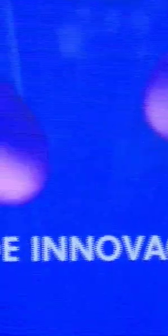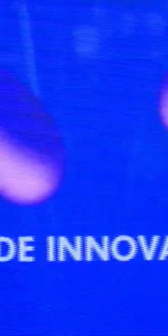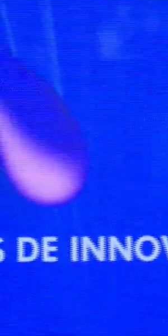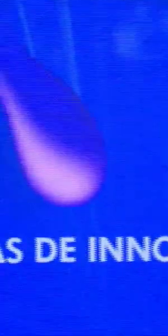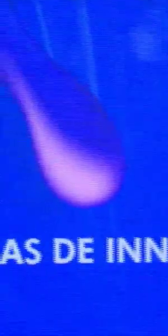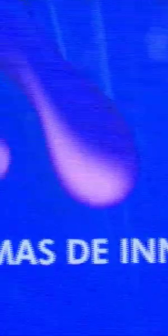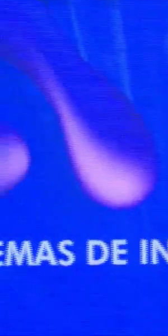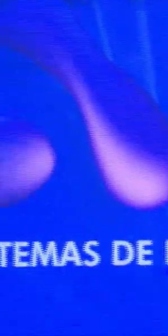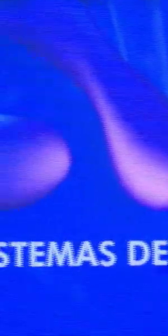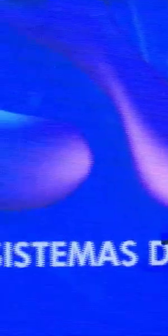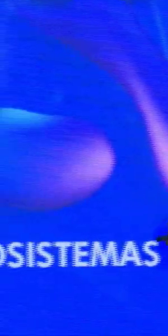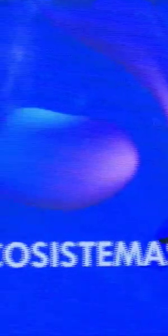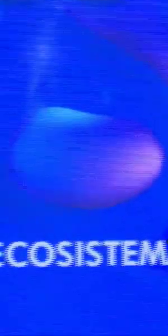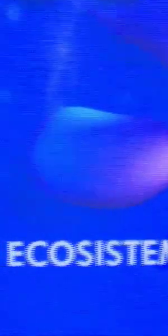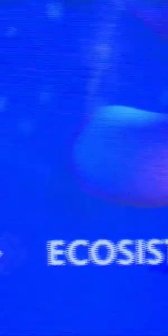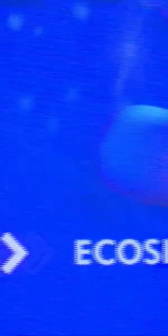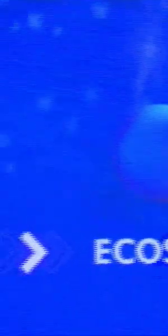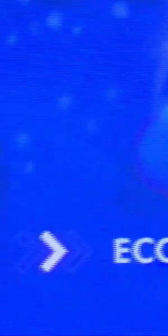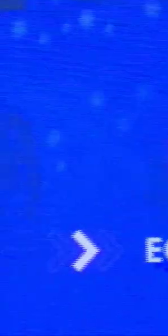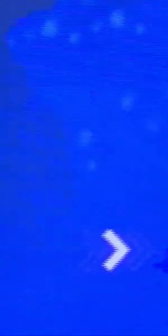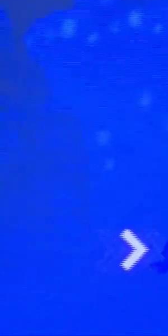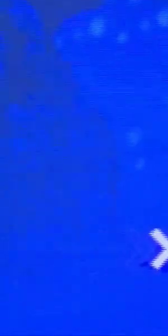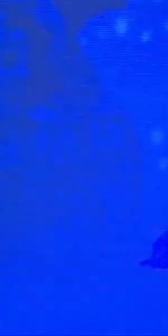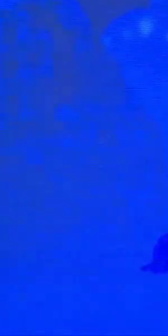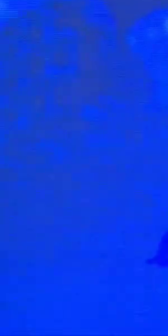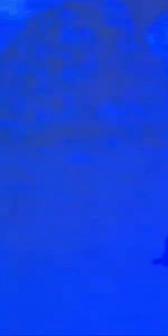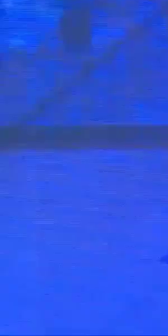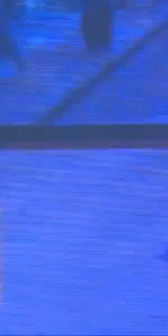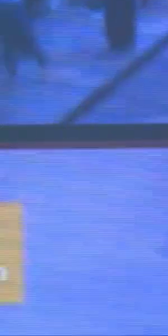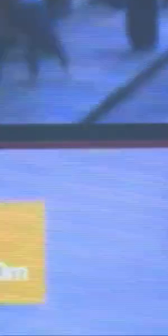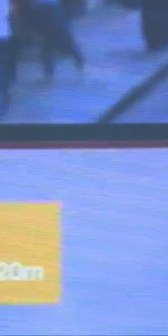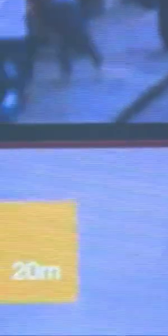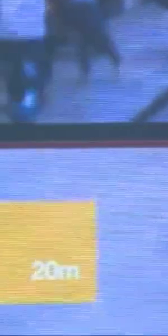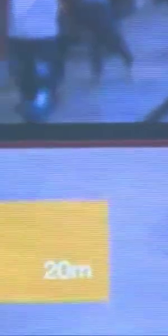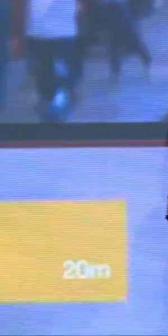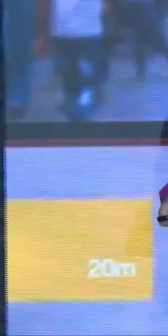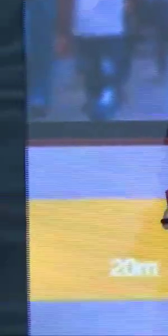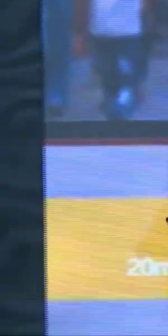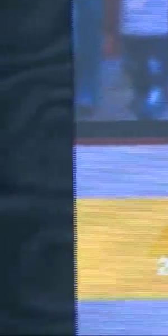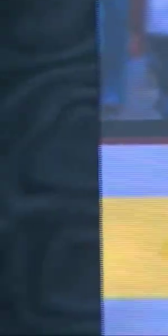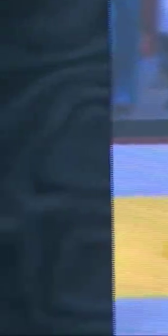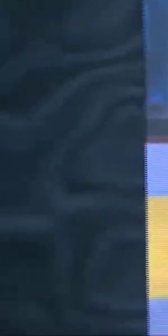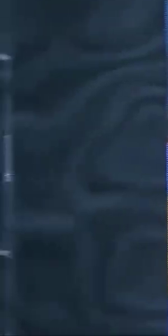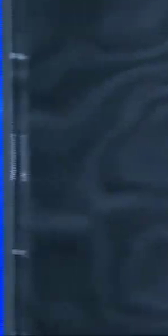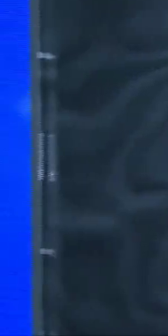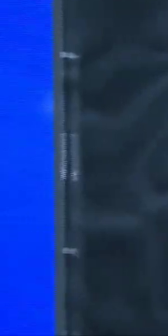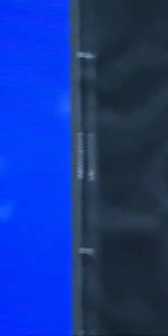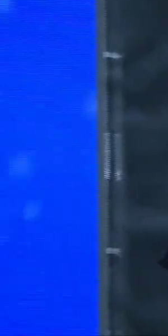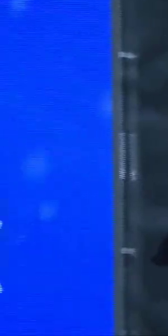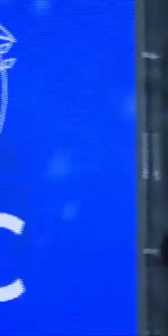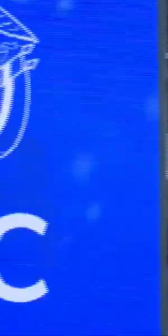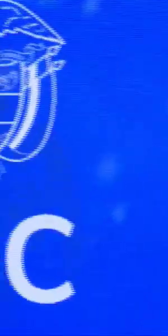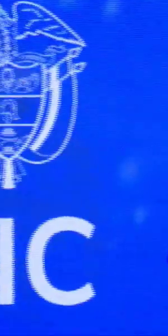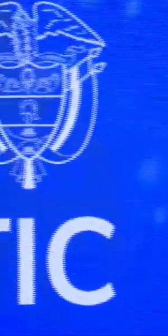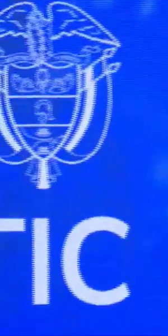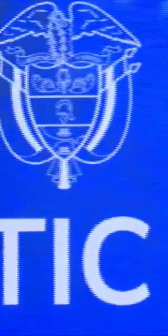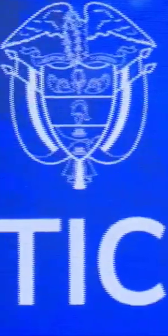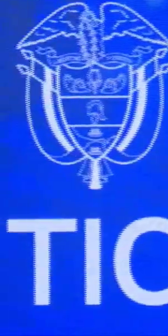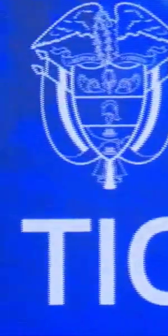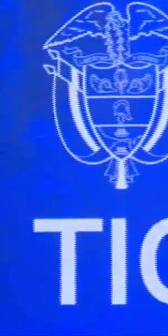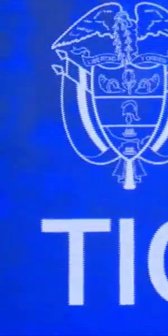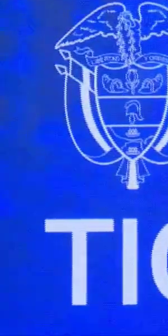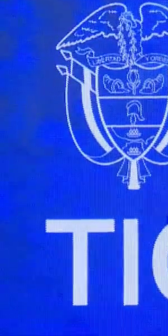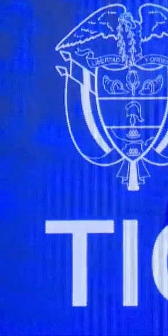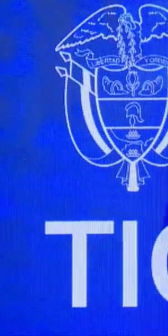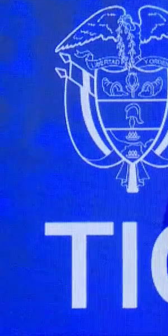varios países en un proyecto de cooperación triangular sobre destinos turísticos inteligentes y un